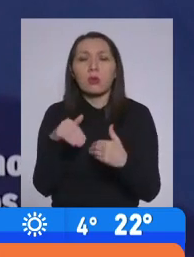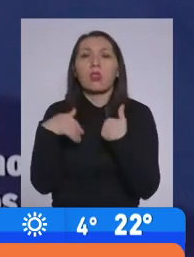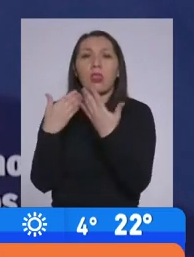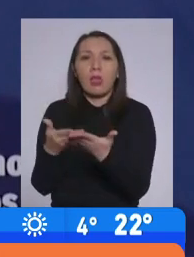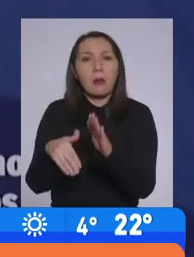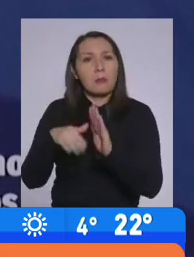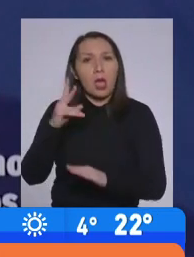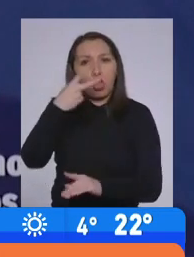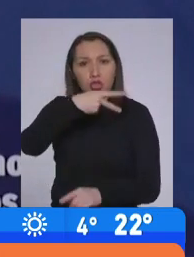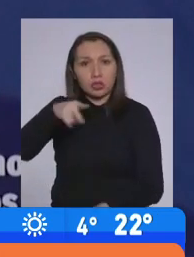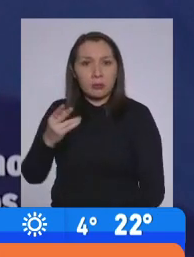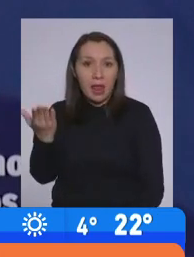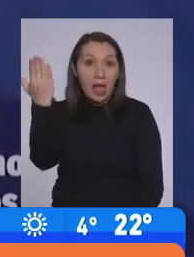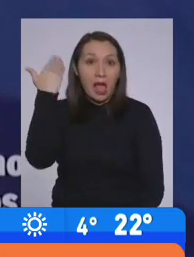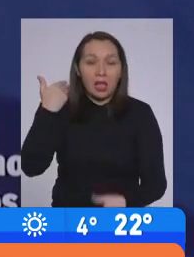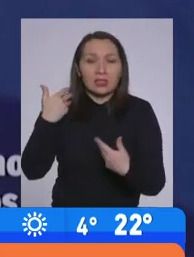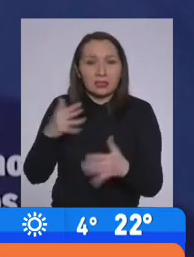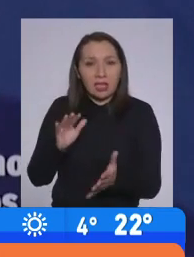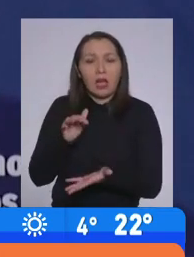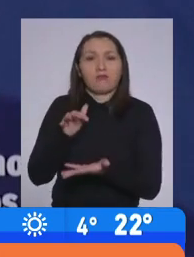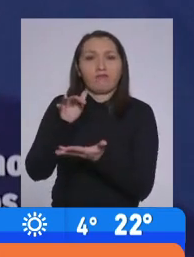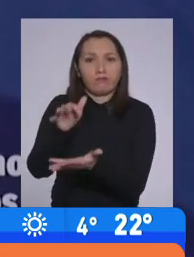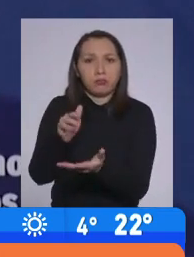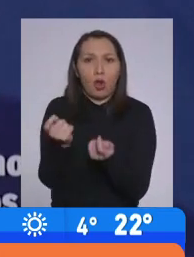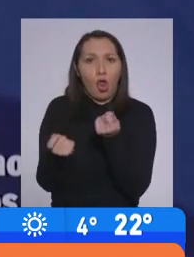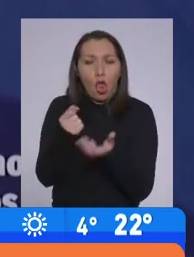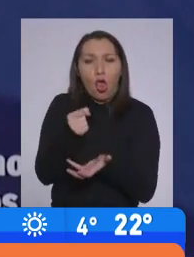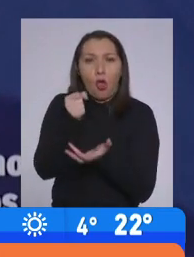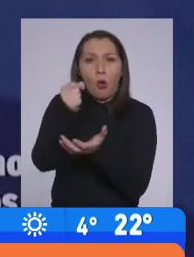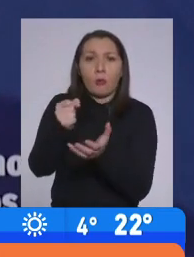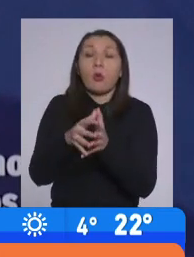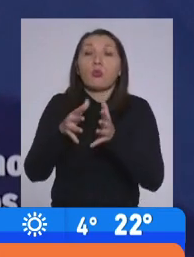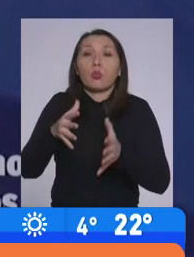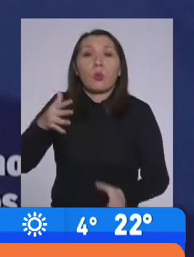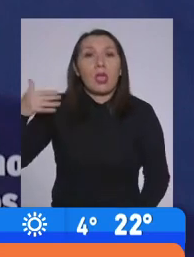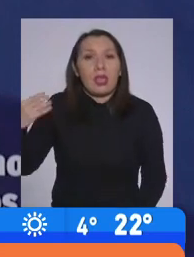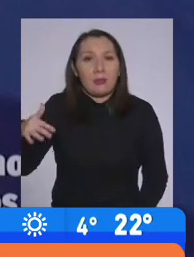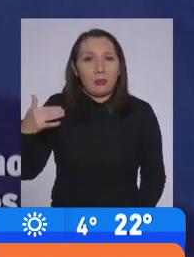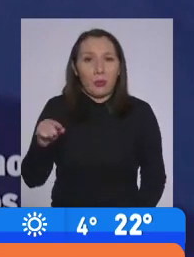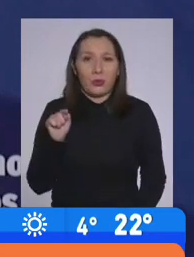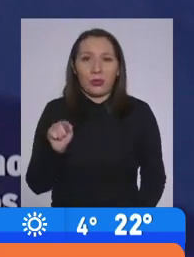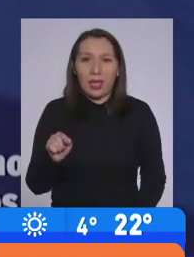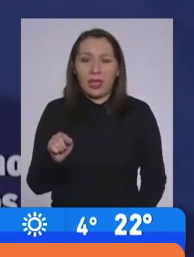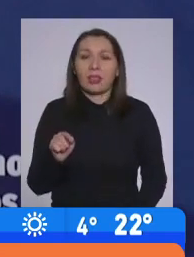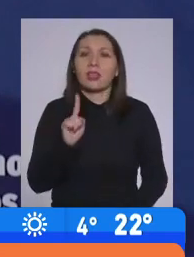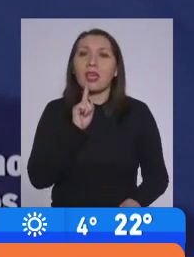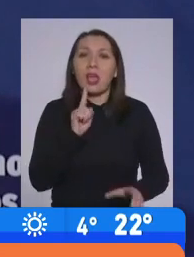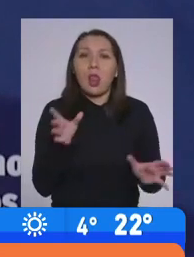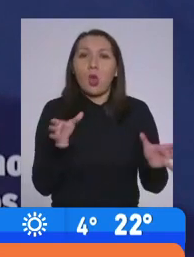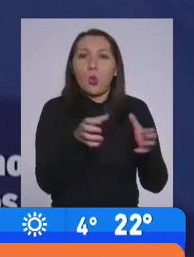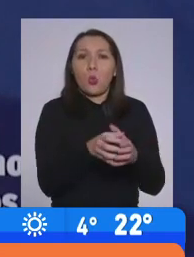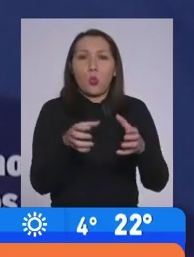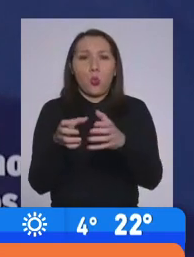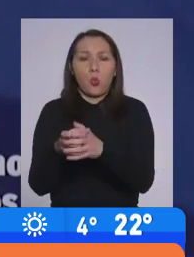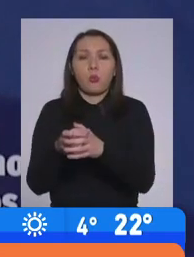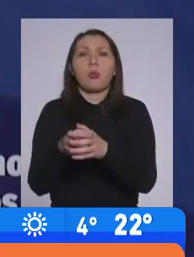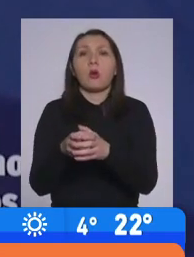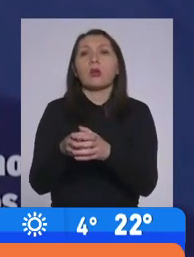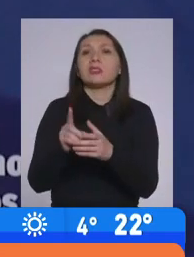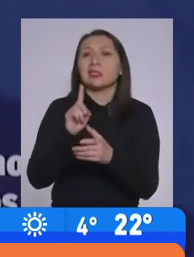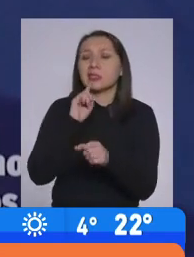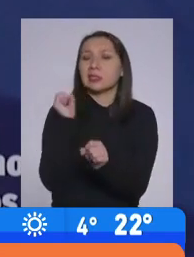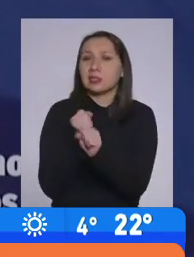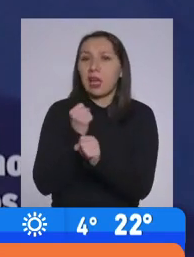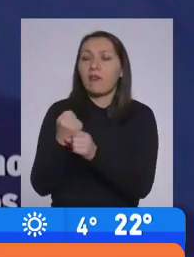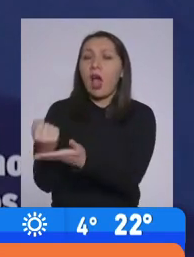hace más de dos semanas atrás aportes económicos muy importantes a los grupos organizados que